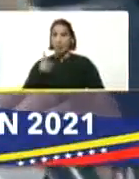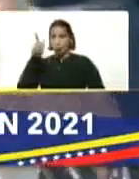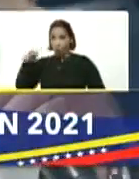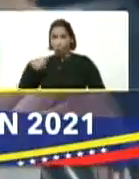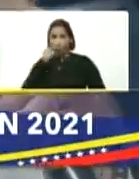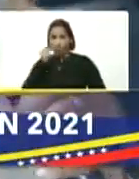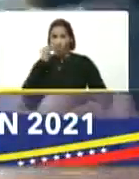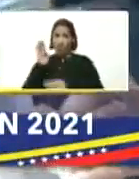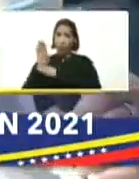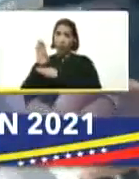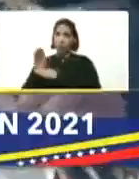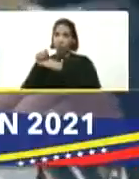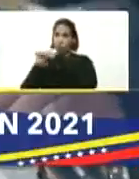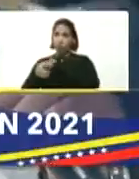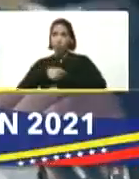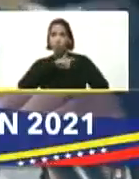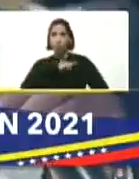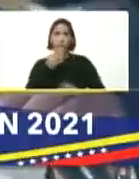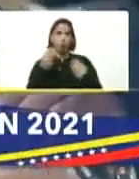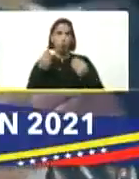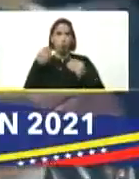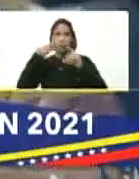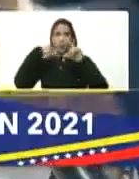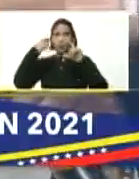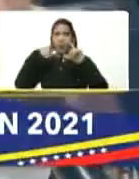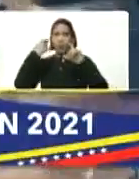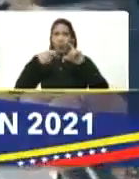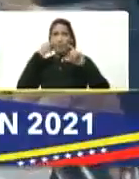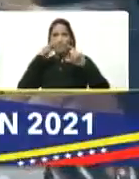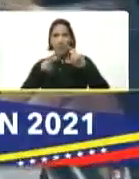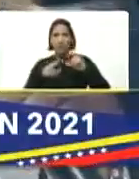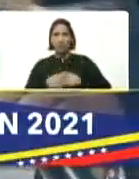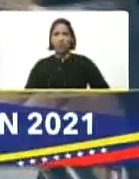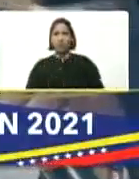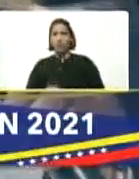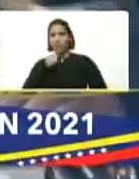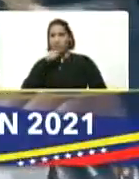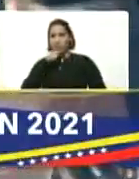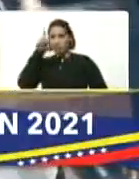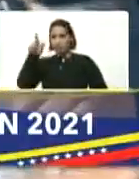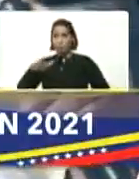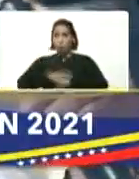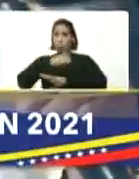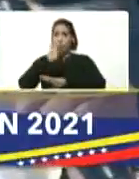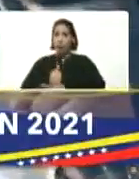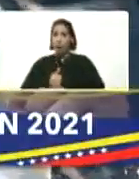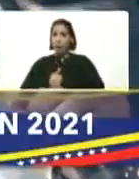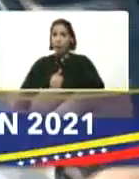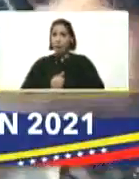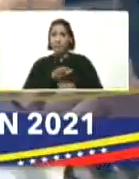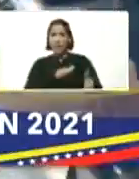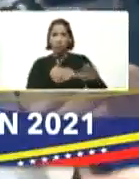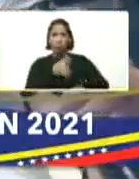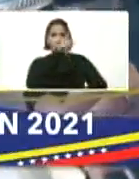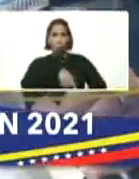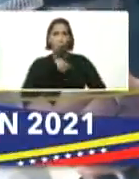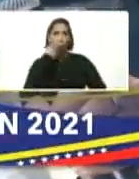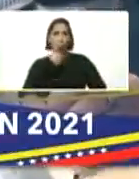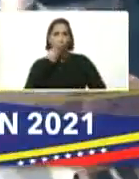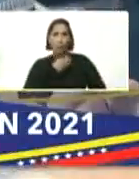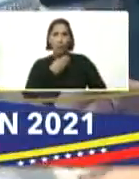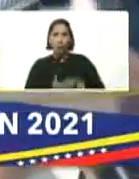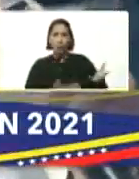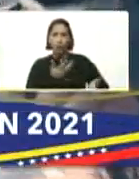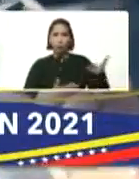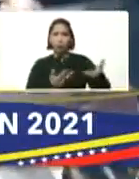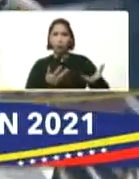asesino, hay múltiples videos que refieren que él fue quien asesinó a Orlando Figuera, y mientras tanto, un protector